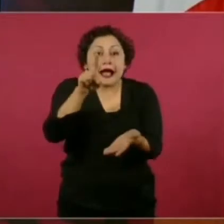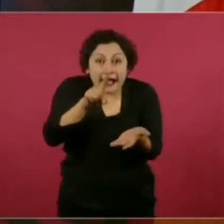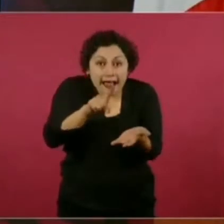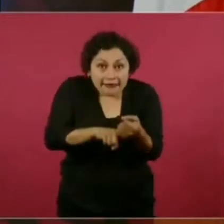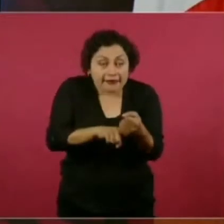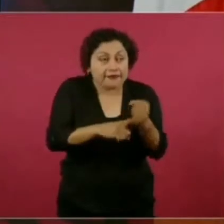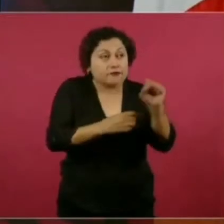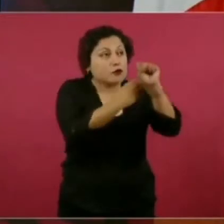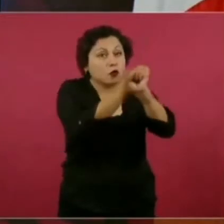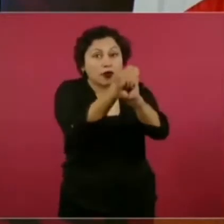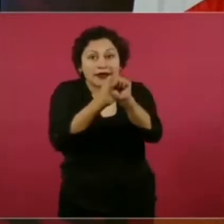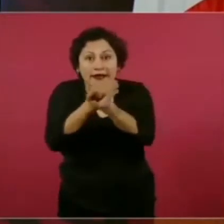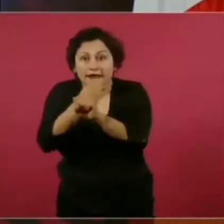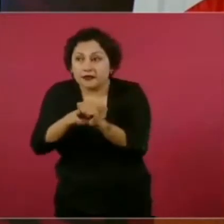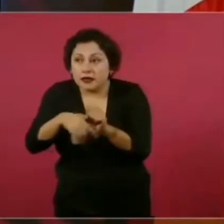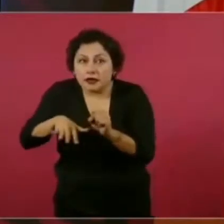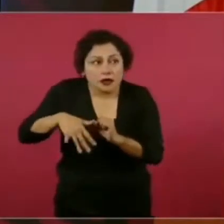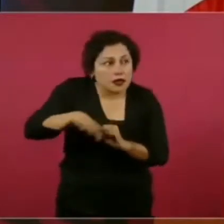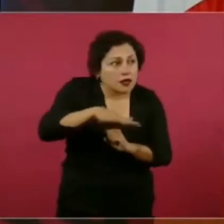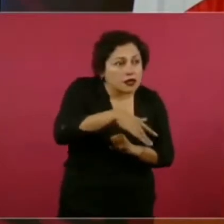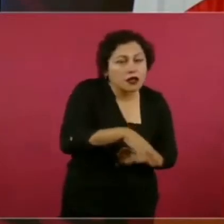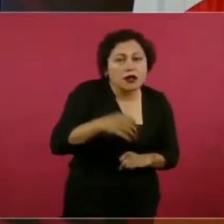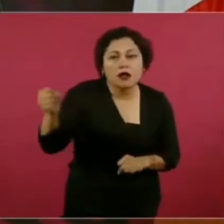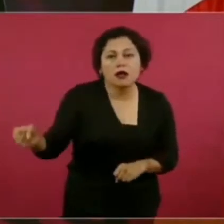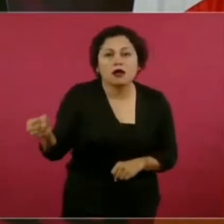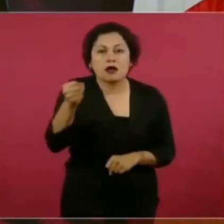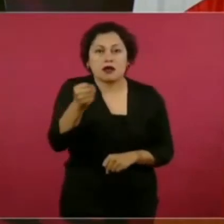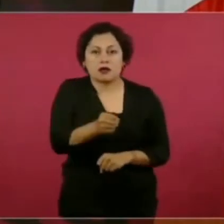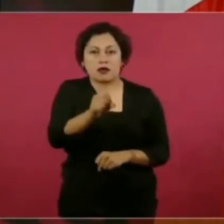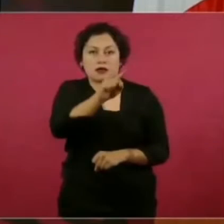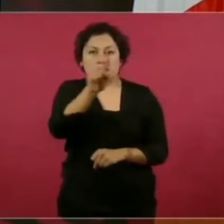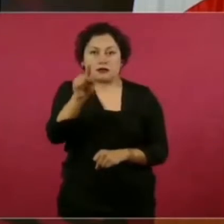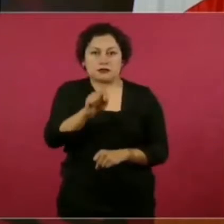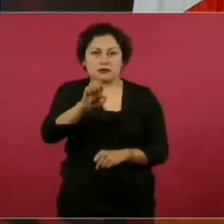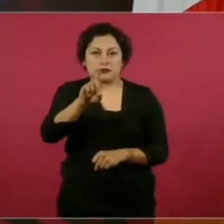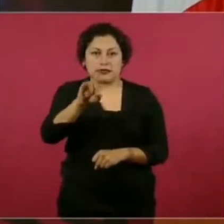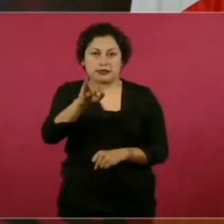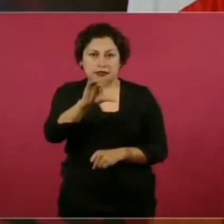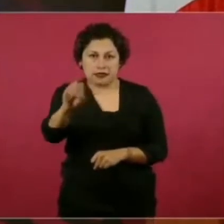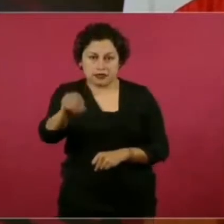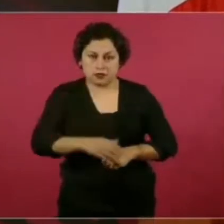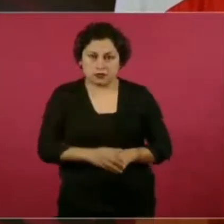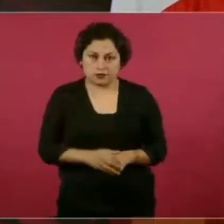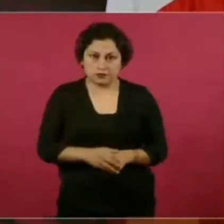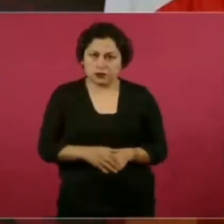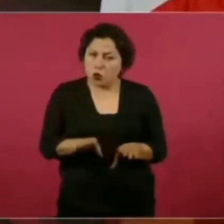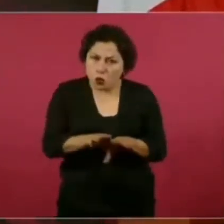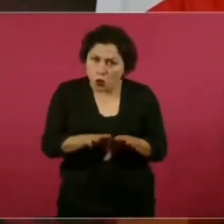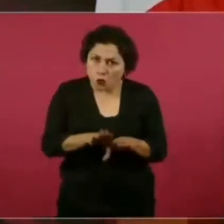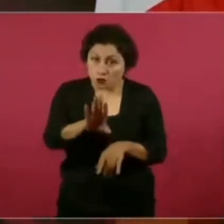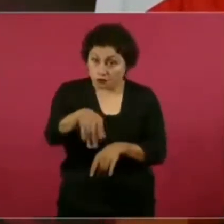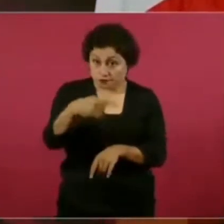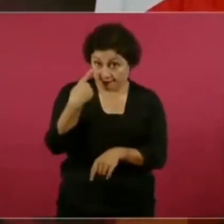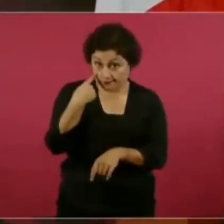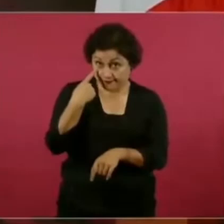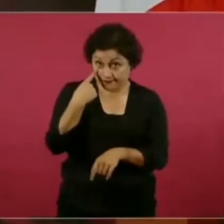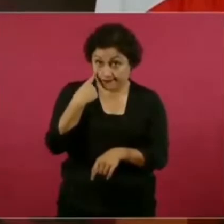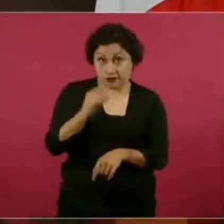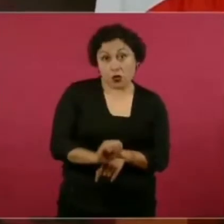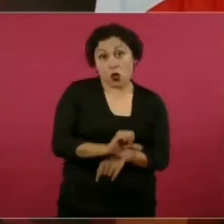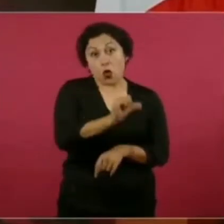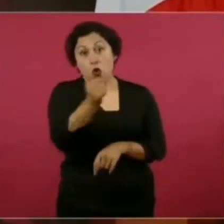para imponer a Zedillo. Fíjense, asesinan al candidato del PRI,